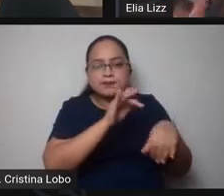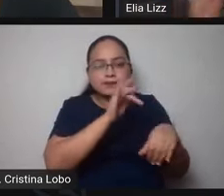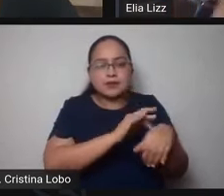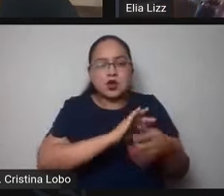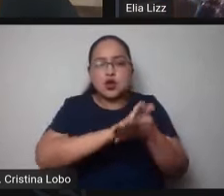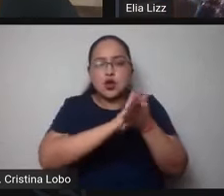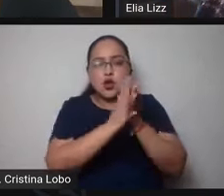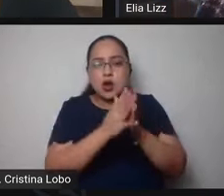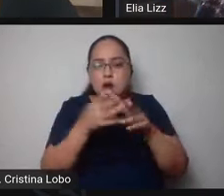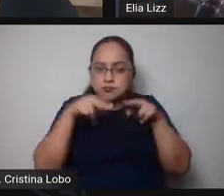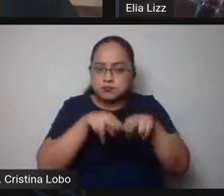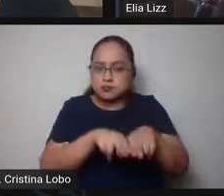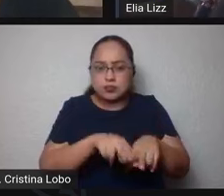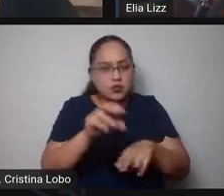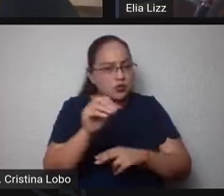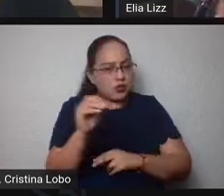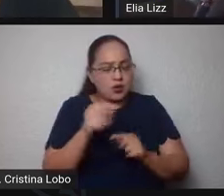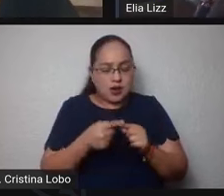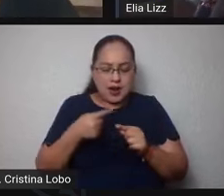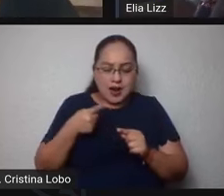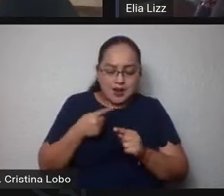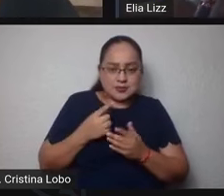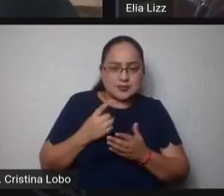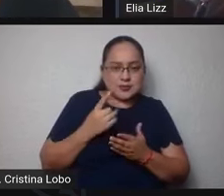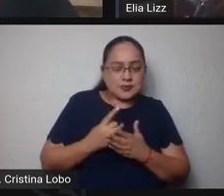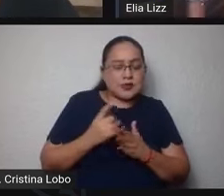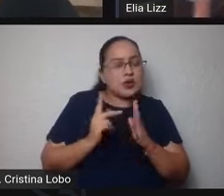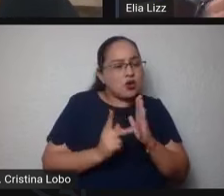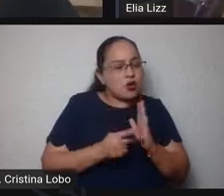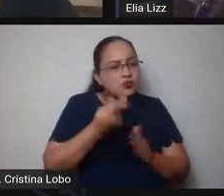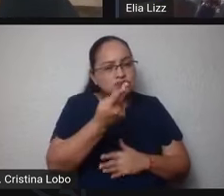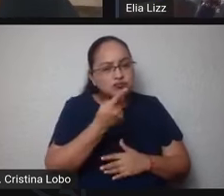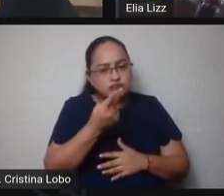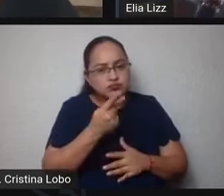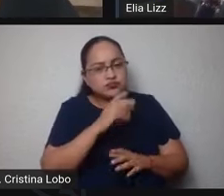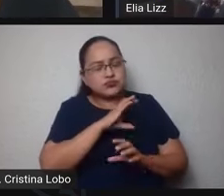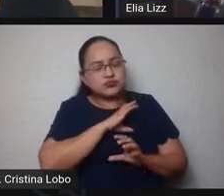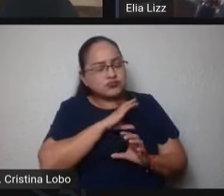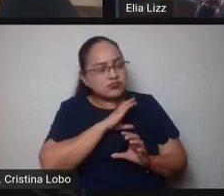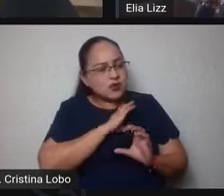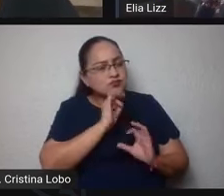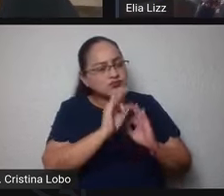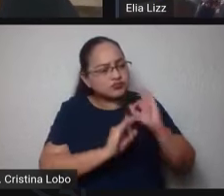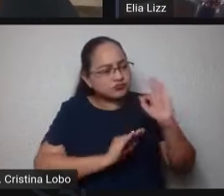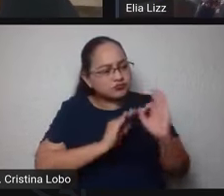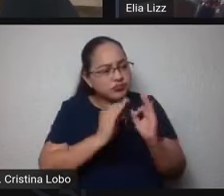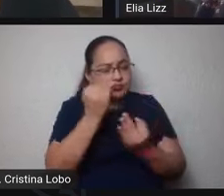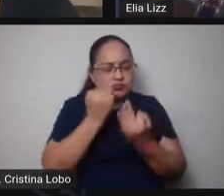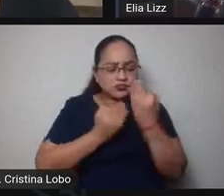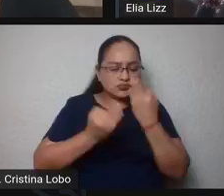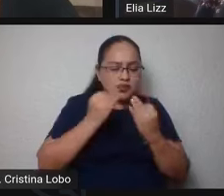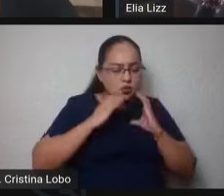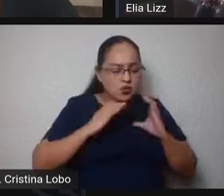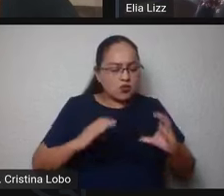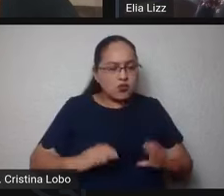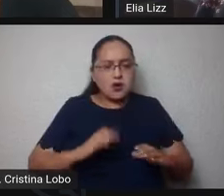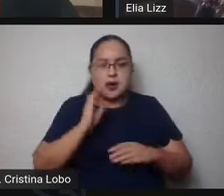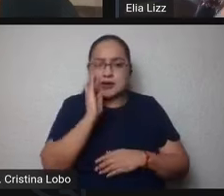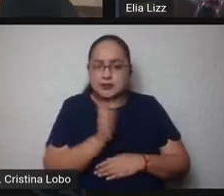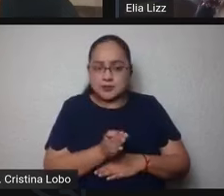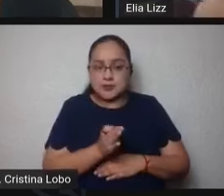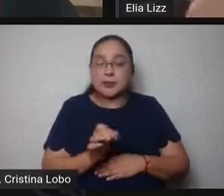sexual. Primero, vuelvan a quererse, vuelvan a aceptar ese cuerpo que tienen. Y te aseguro